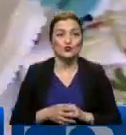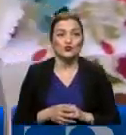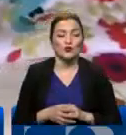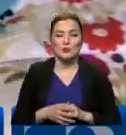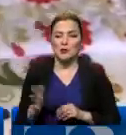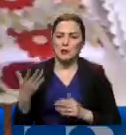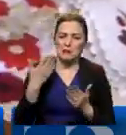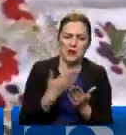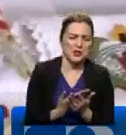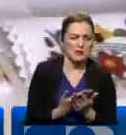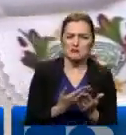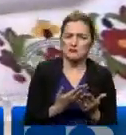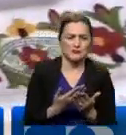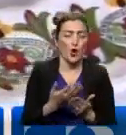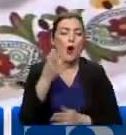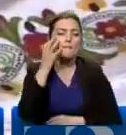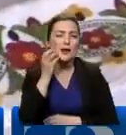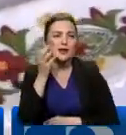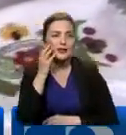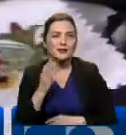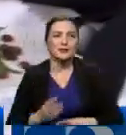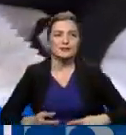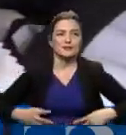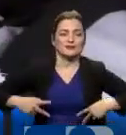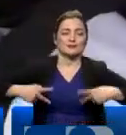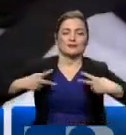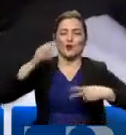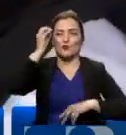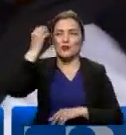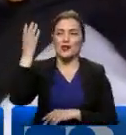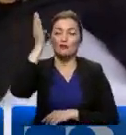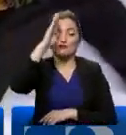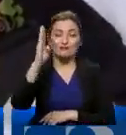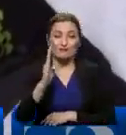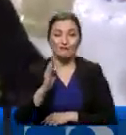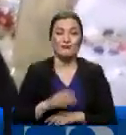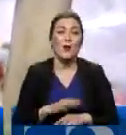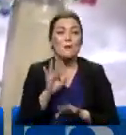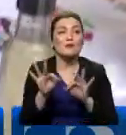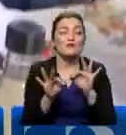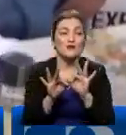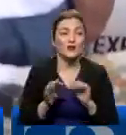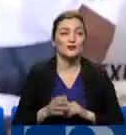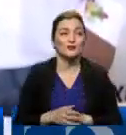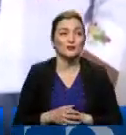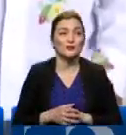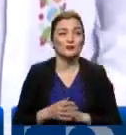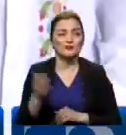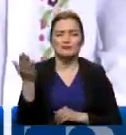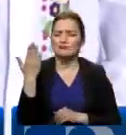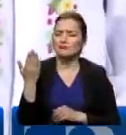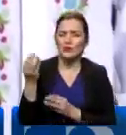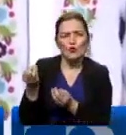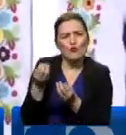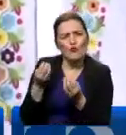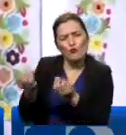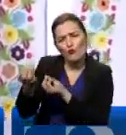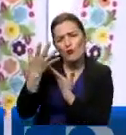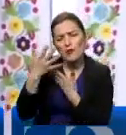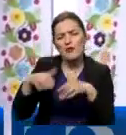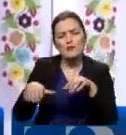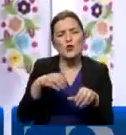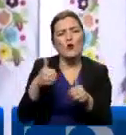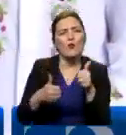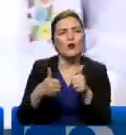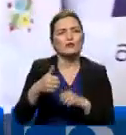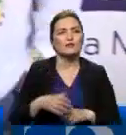destino, para vender a ustedes una experiencia de vida inolvidable. Perfecto. Alcaldesa, cuénteme, ¿cuáles son las actividades que se van a realizar a propósito de esta